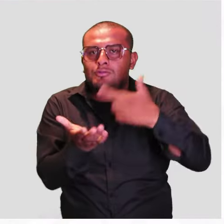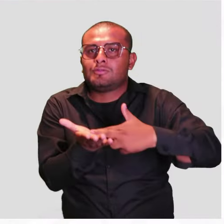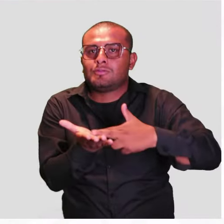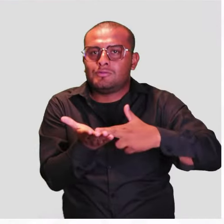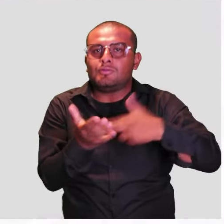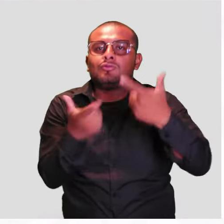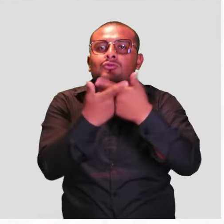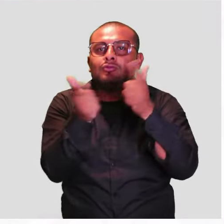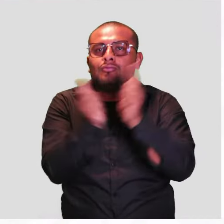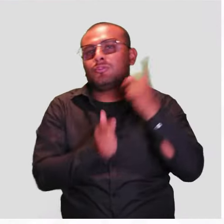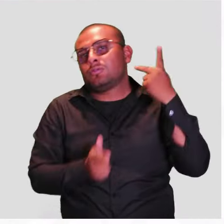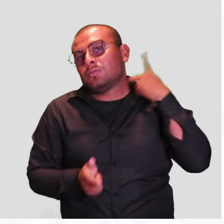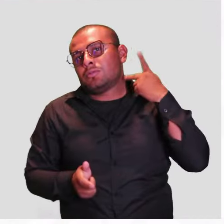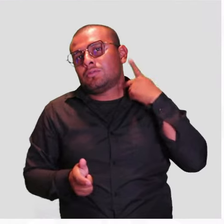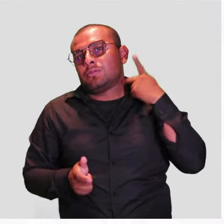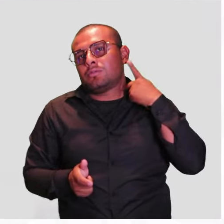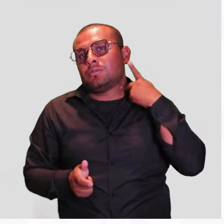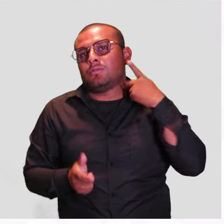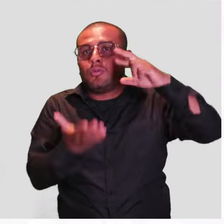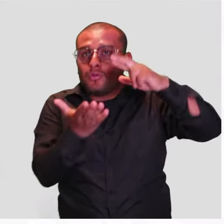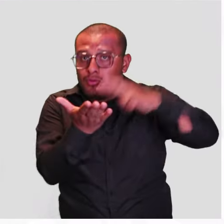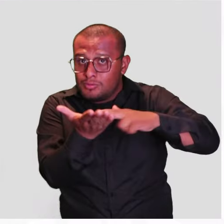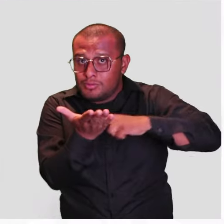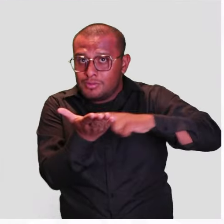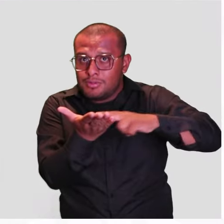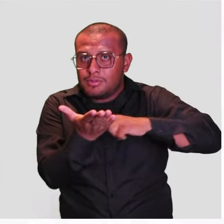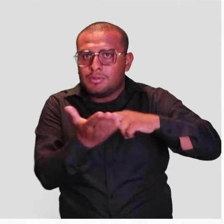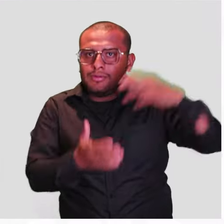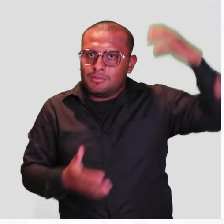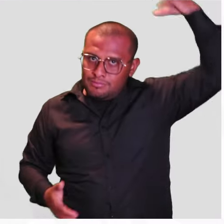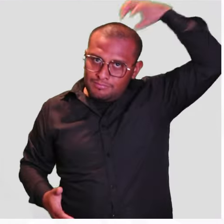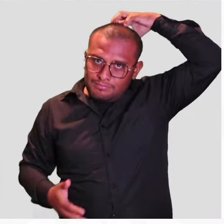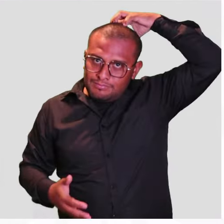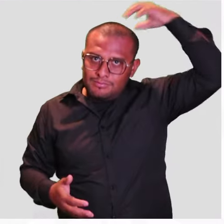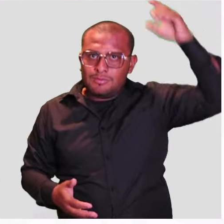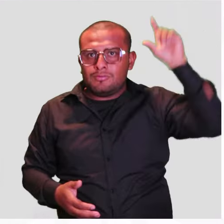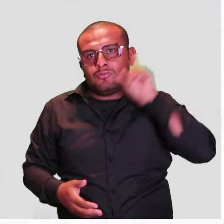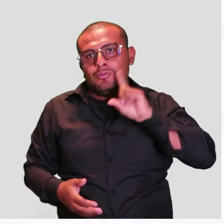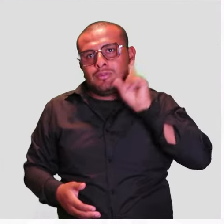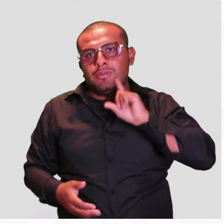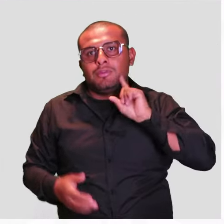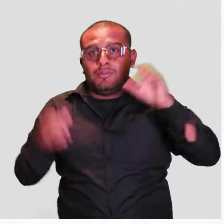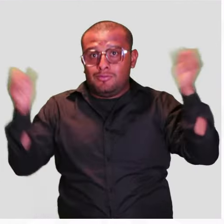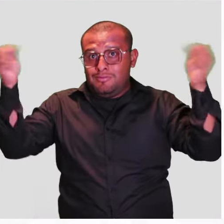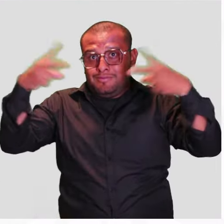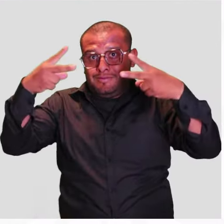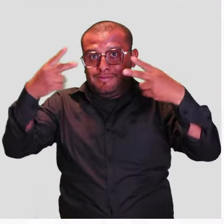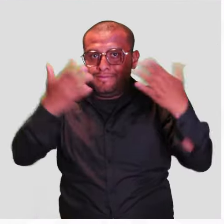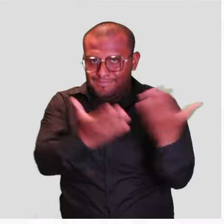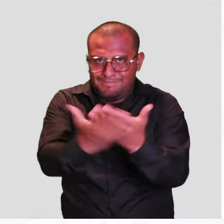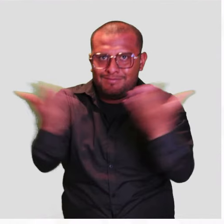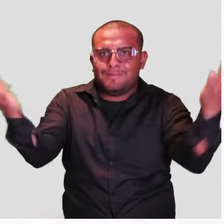rosa, el partido con la efigie de doña José Ortiz de Domínguez. Nos vemos en las urnas.